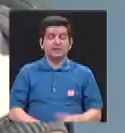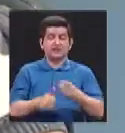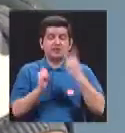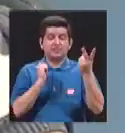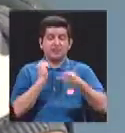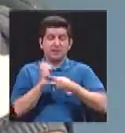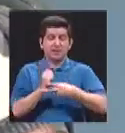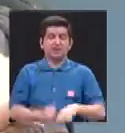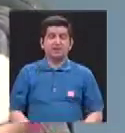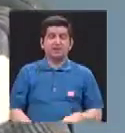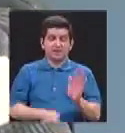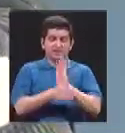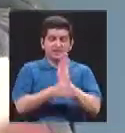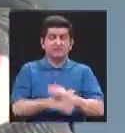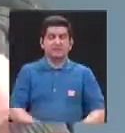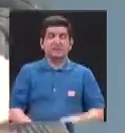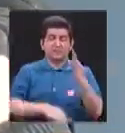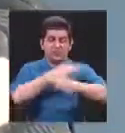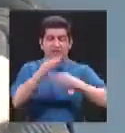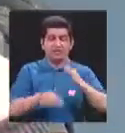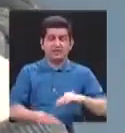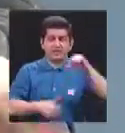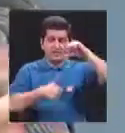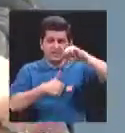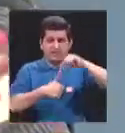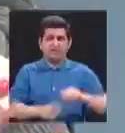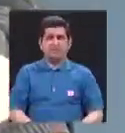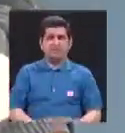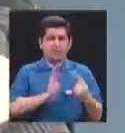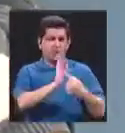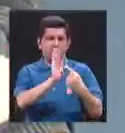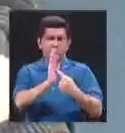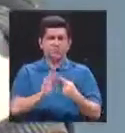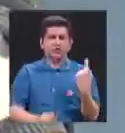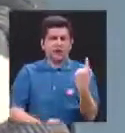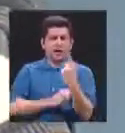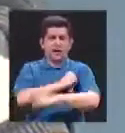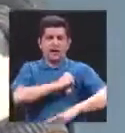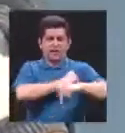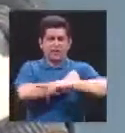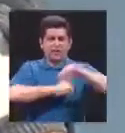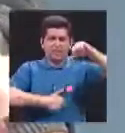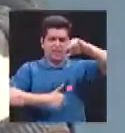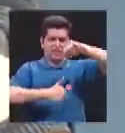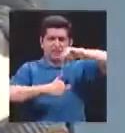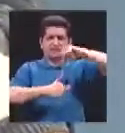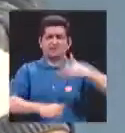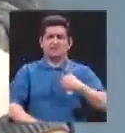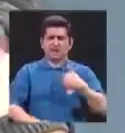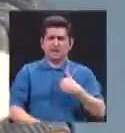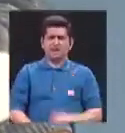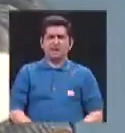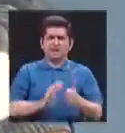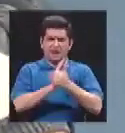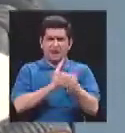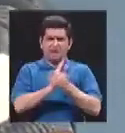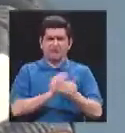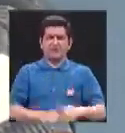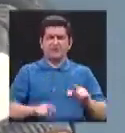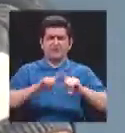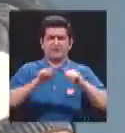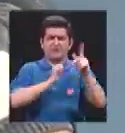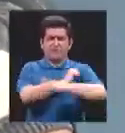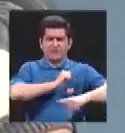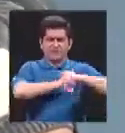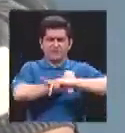fue un estreno centroamericano, así fue como se planteó, se fue estrenando en cada país de Centroamérica, tenía talento de los